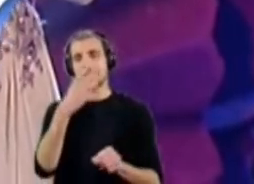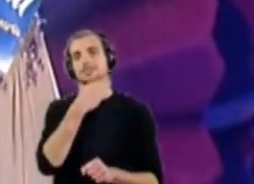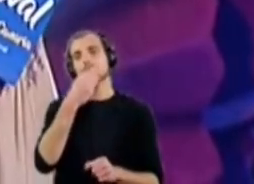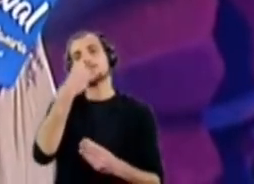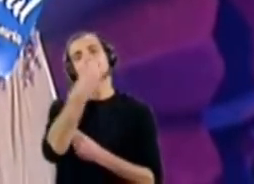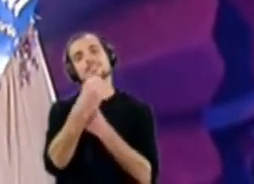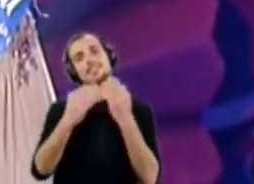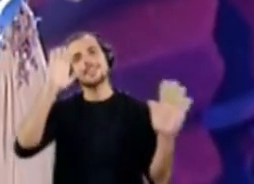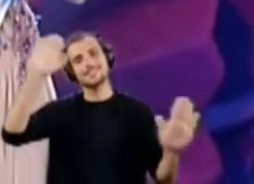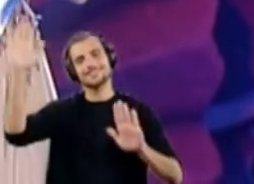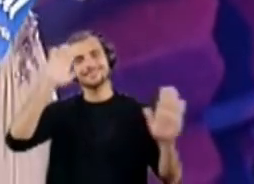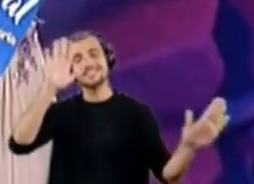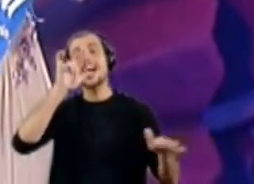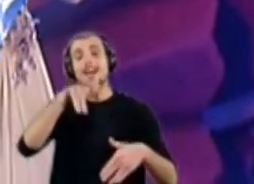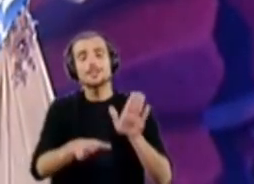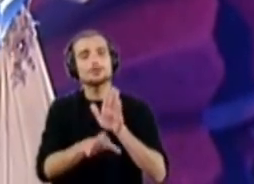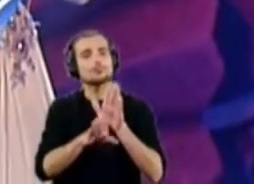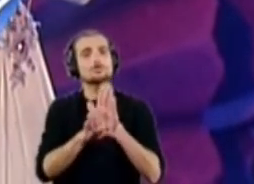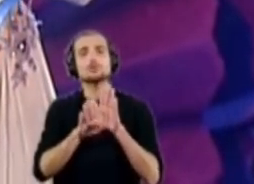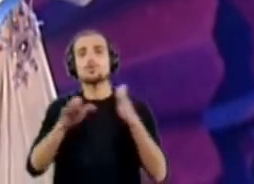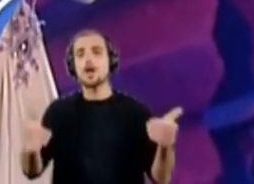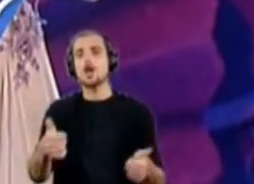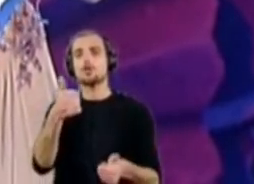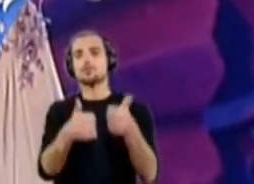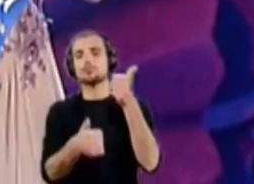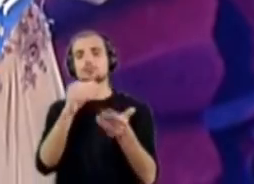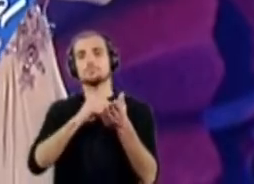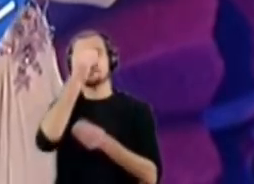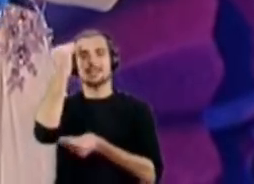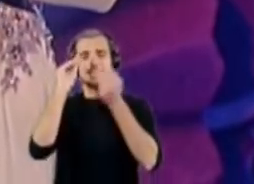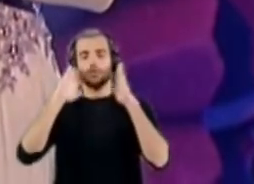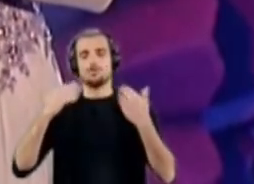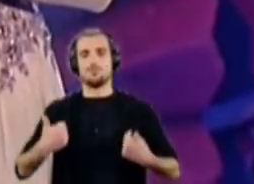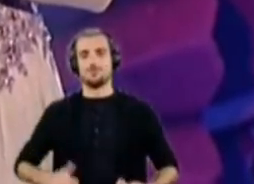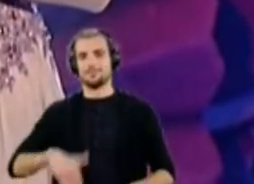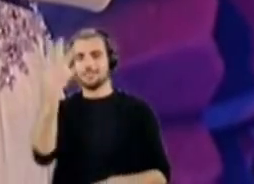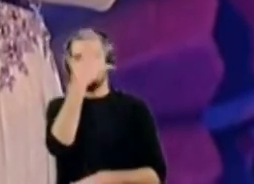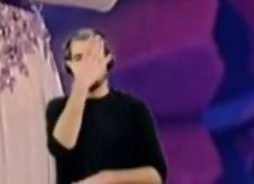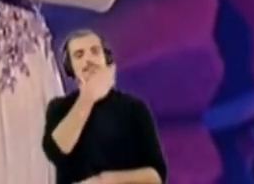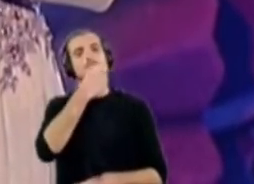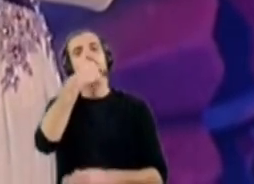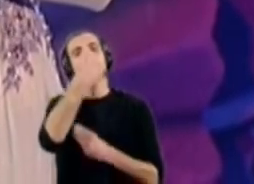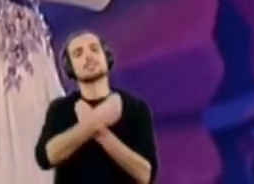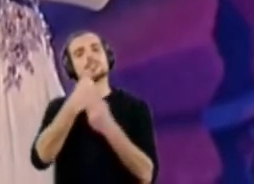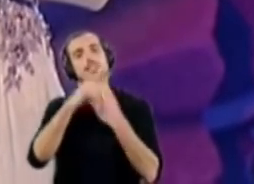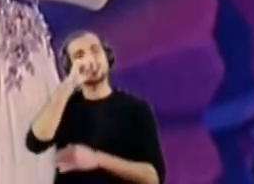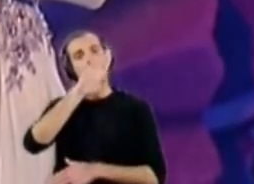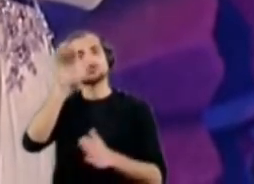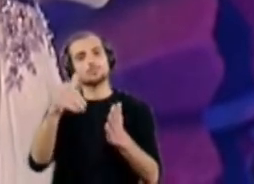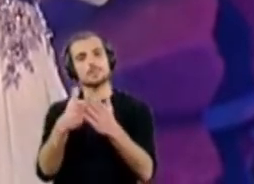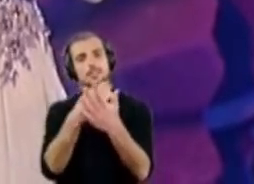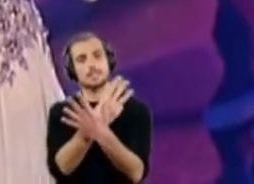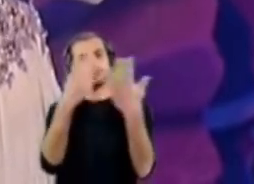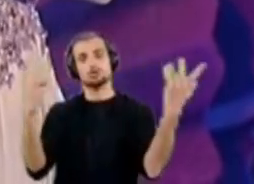Gran Canaria, donde continúa este concurso de maquillaje corporal del Carnaval de las Palmas de Gran Canaria 2018.